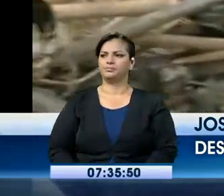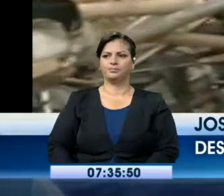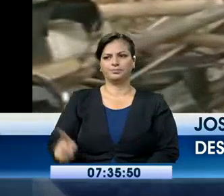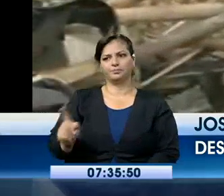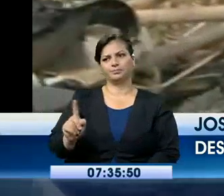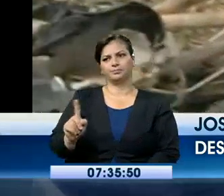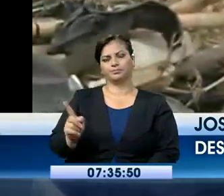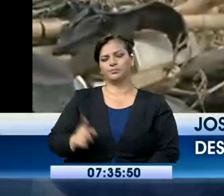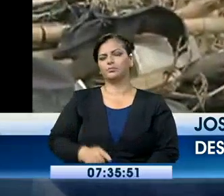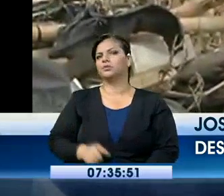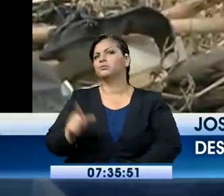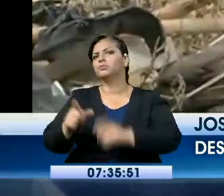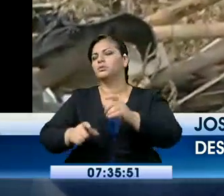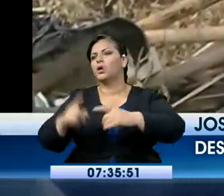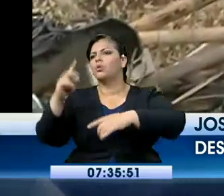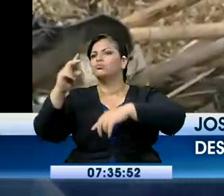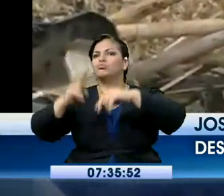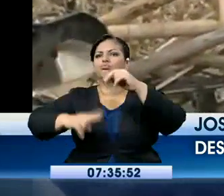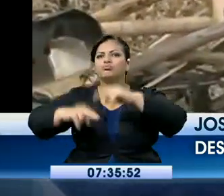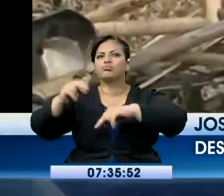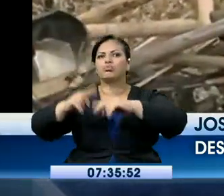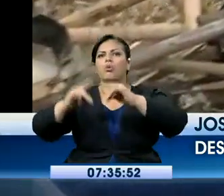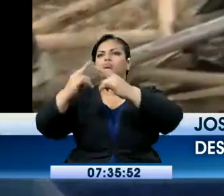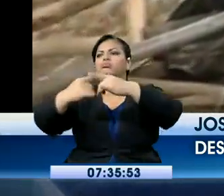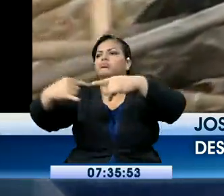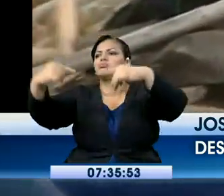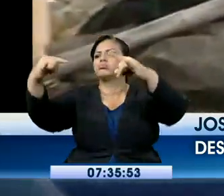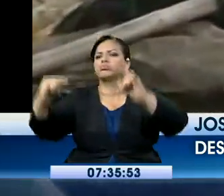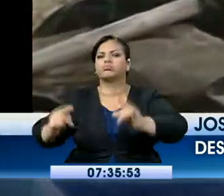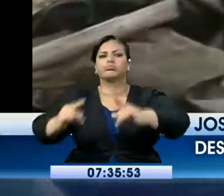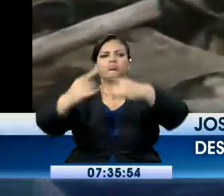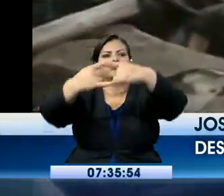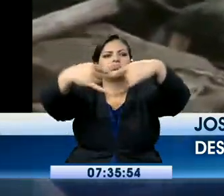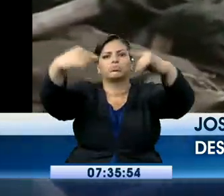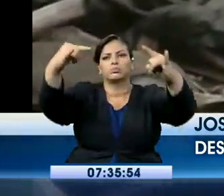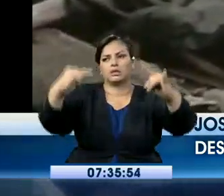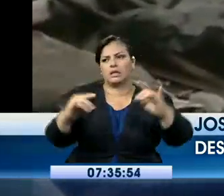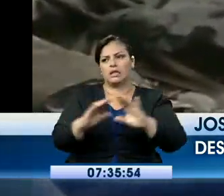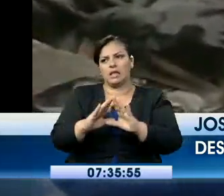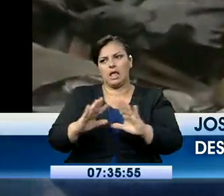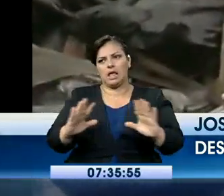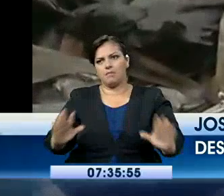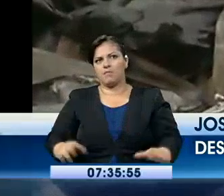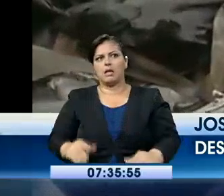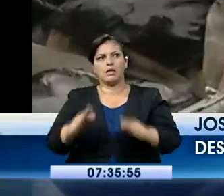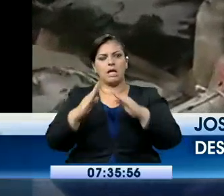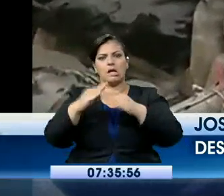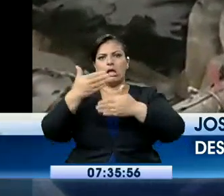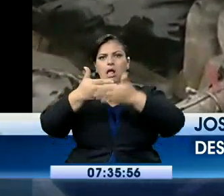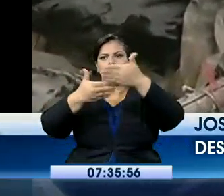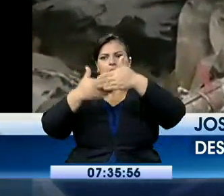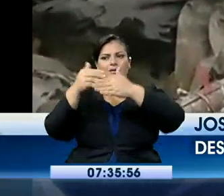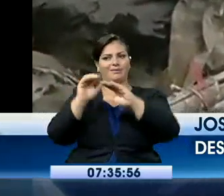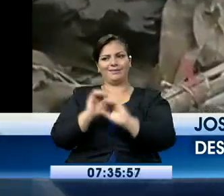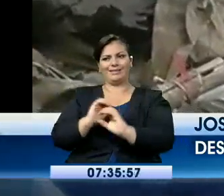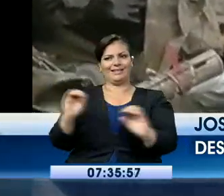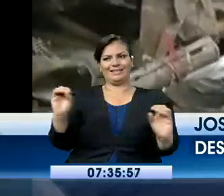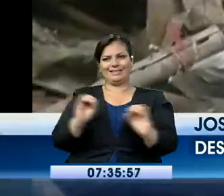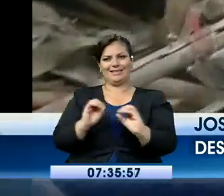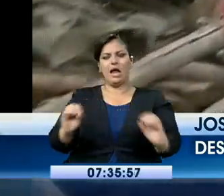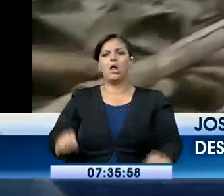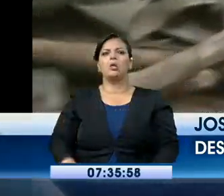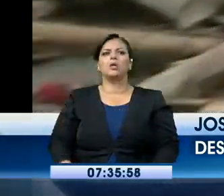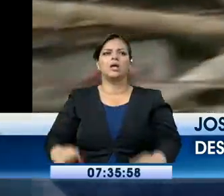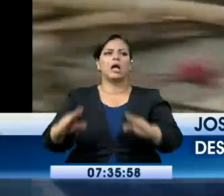en viviendas como tales, con condiciones físicas de cemento o algo por el estilo. Solo han, en este